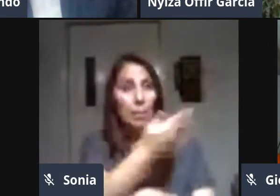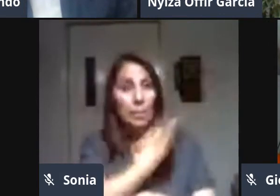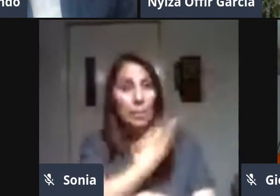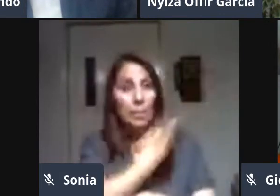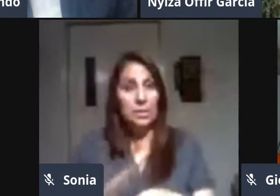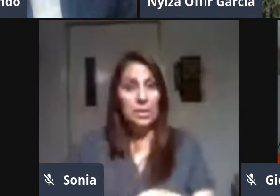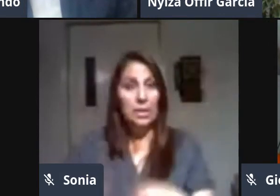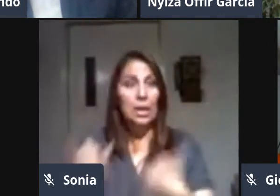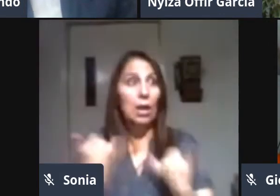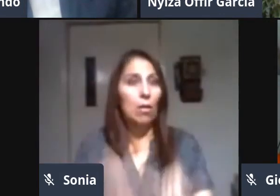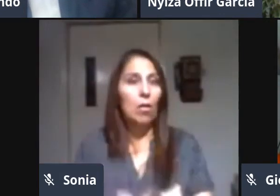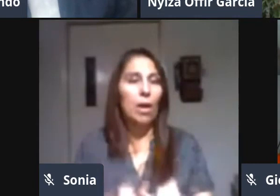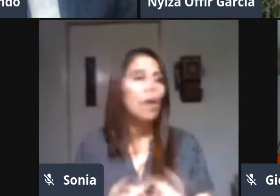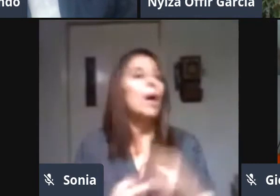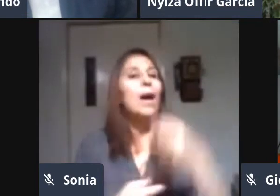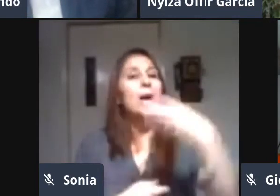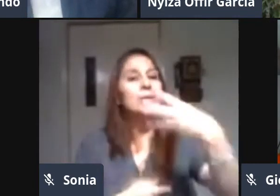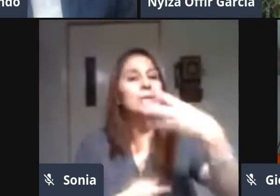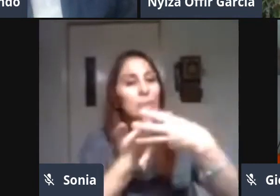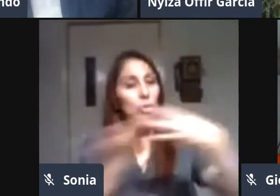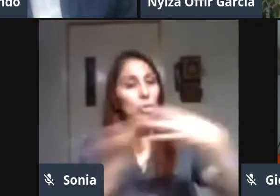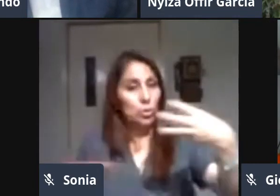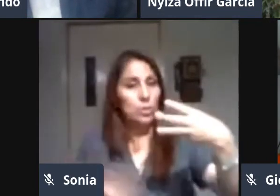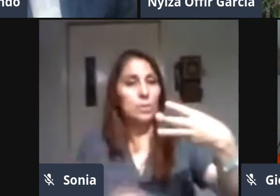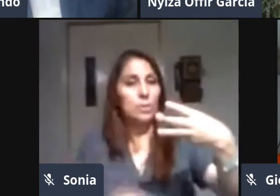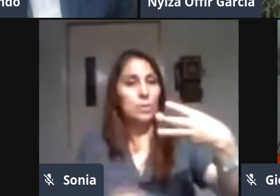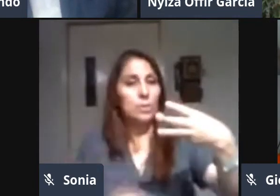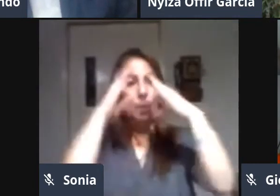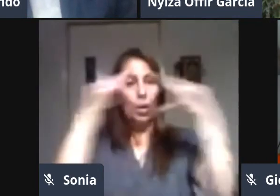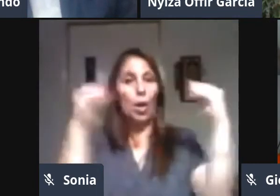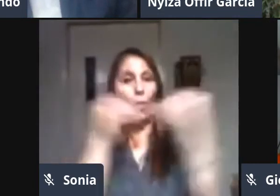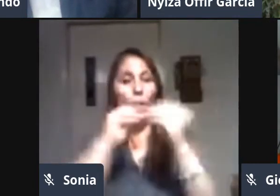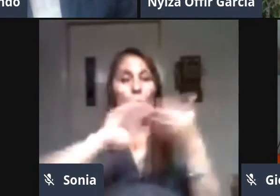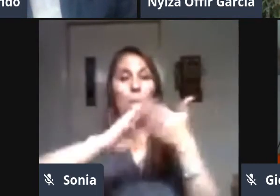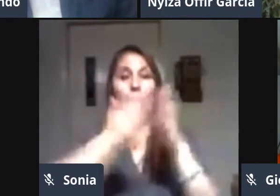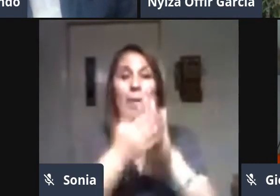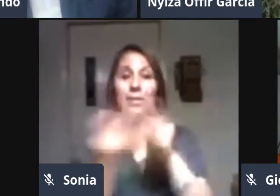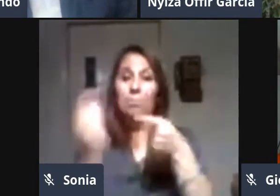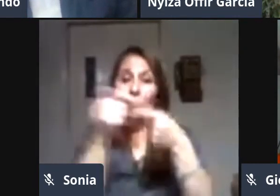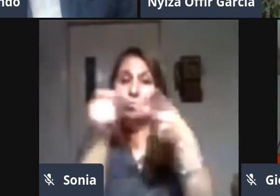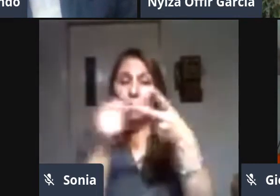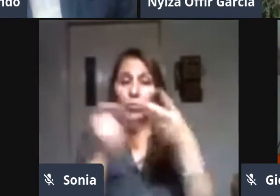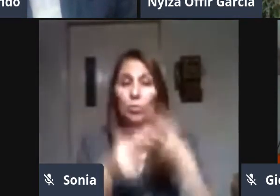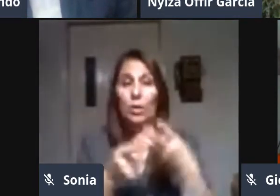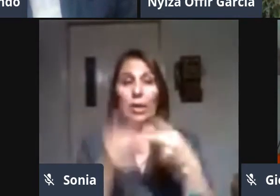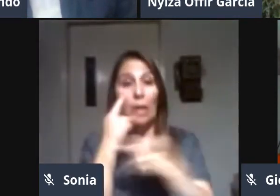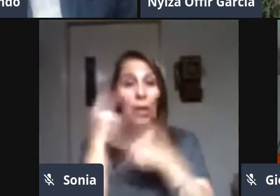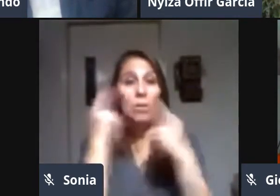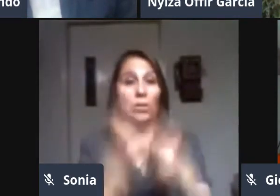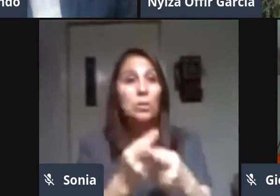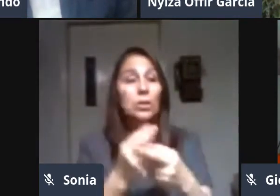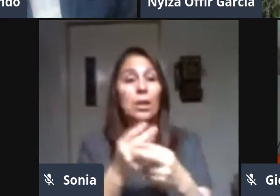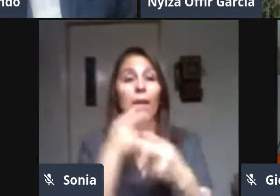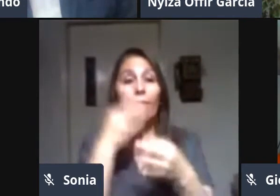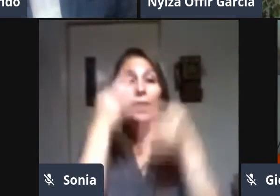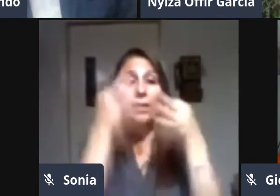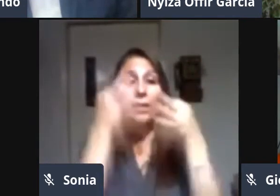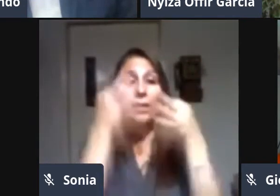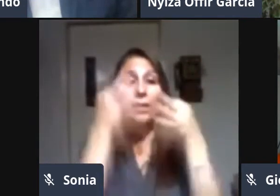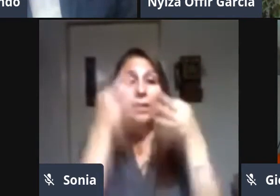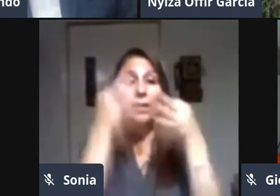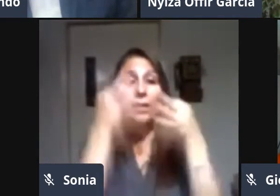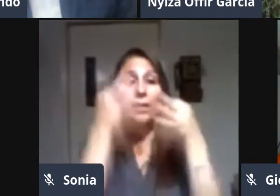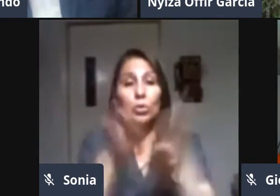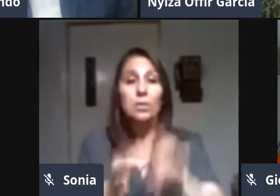el acuerdo de paz que van a ser fundamentales la condición de la verdad la justicia especial para la paz y la unidad de búsqueda